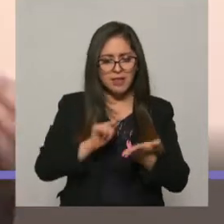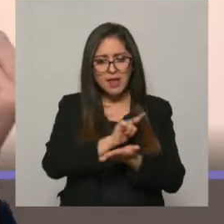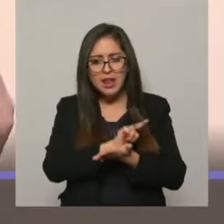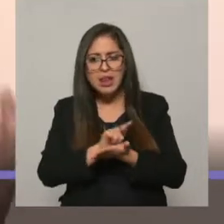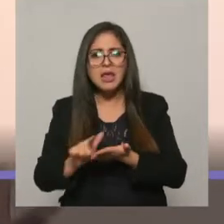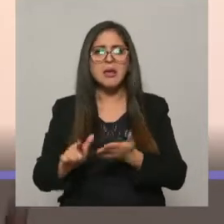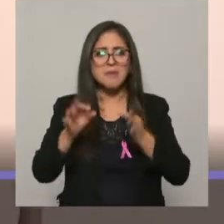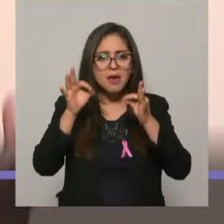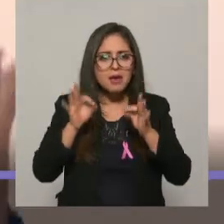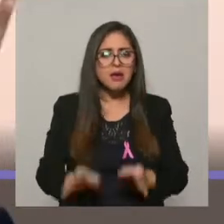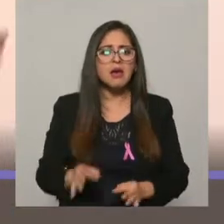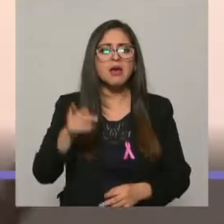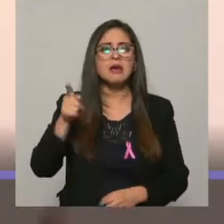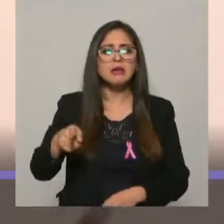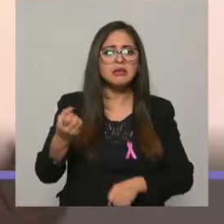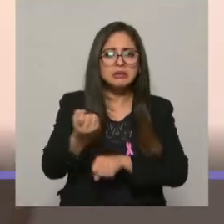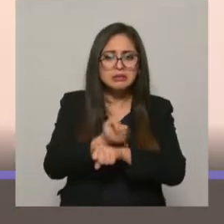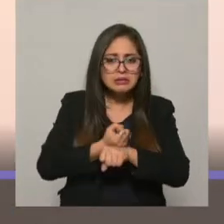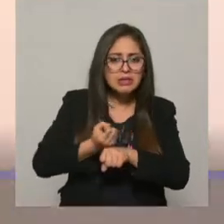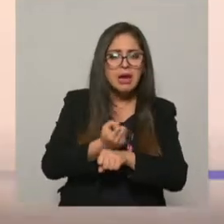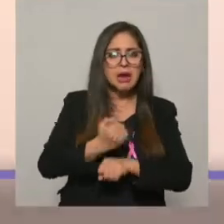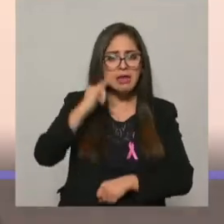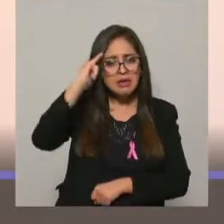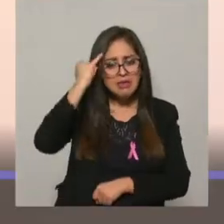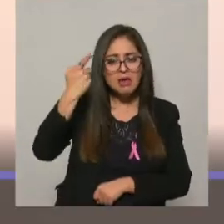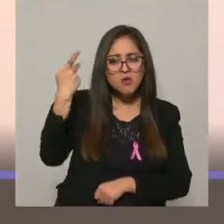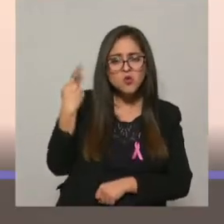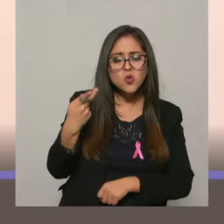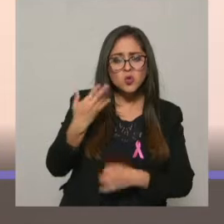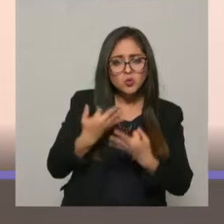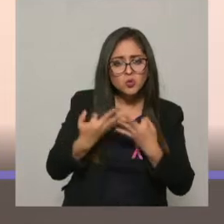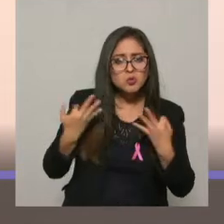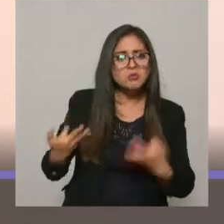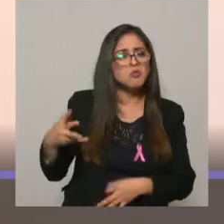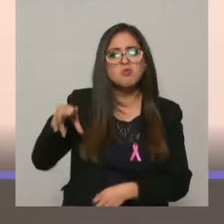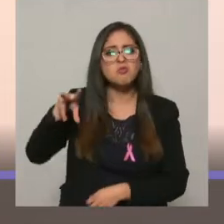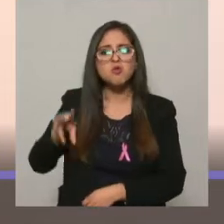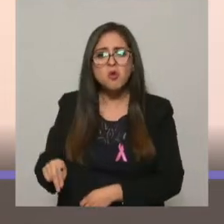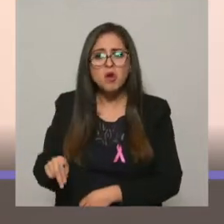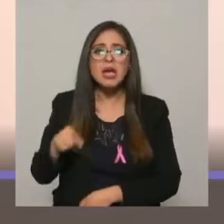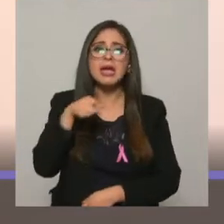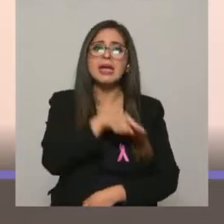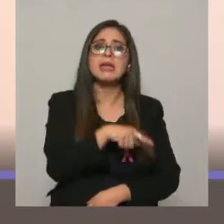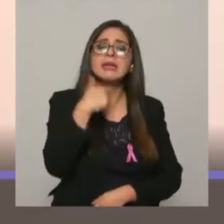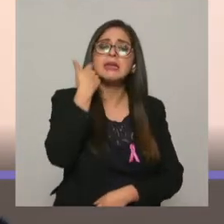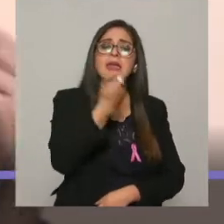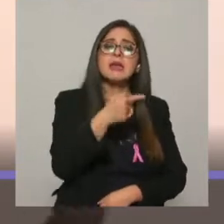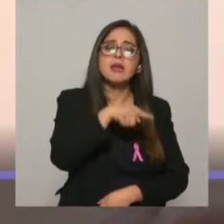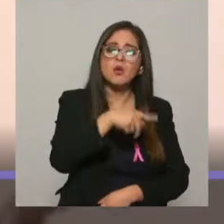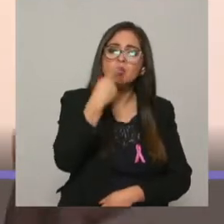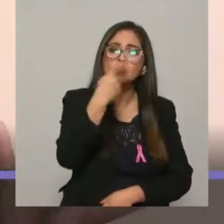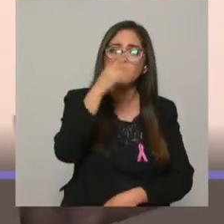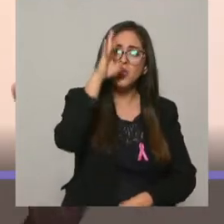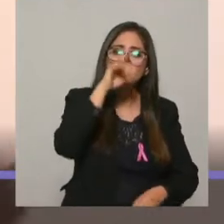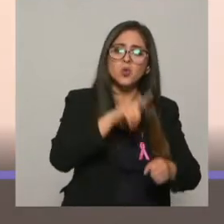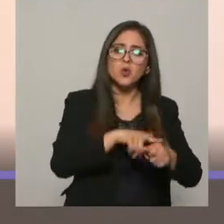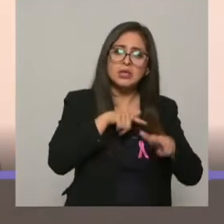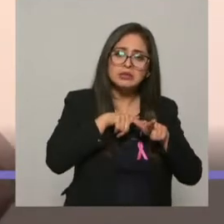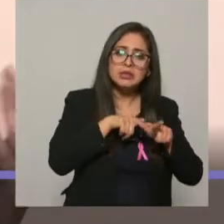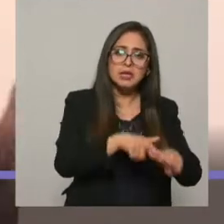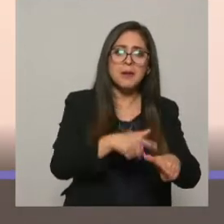una sangre indígena de su tierra totalmente. Entonces ella lucha por mantener su cultura y pues aquí vemos